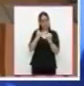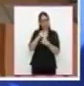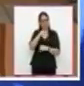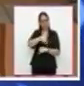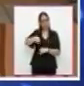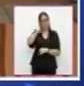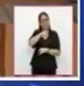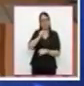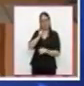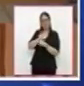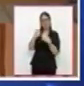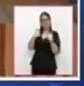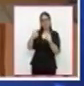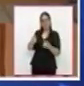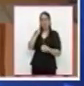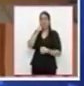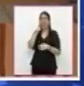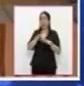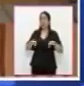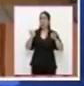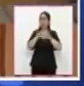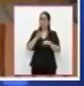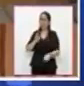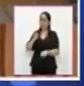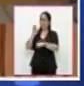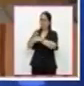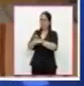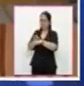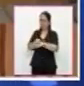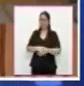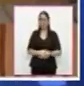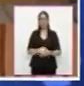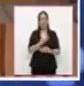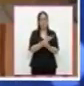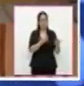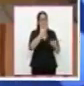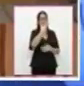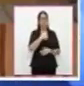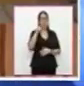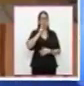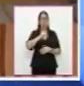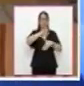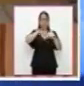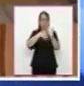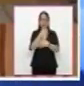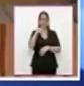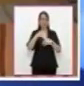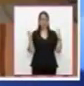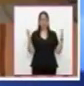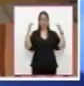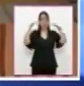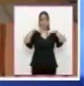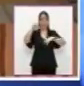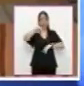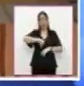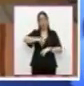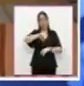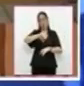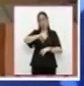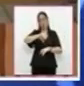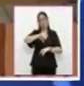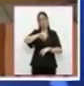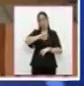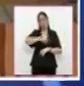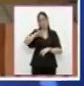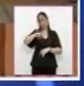1997 y cierra este círculo de manera muy importante, pudiendo estar sentada en la herradura de la democracia, como la